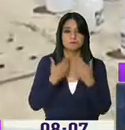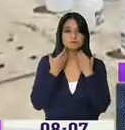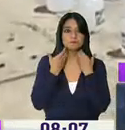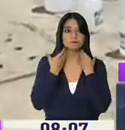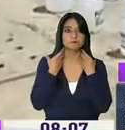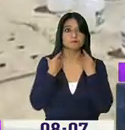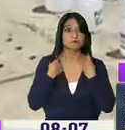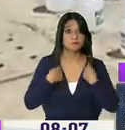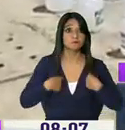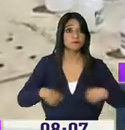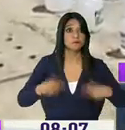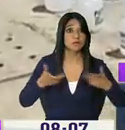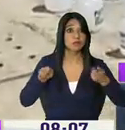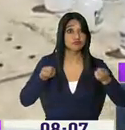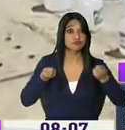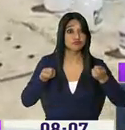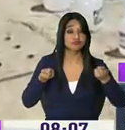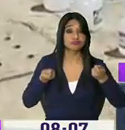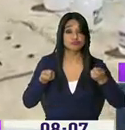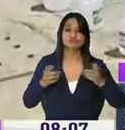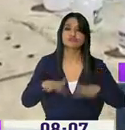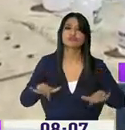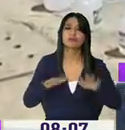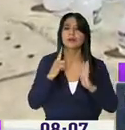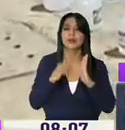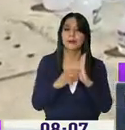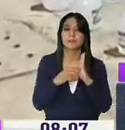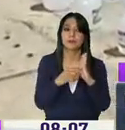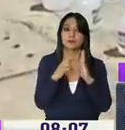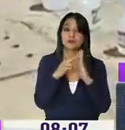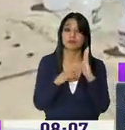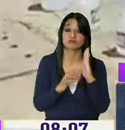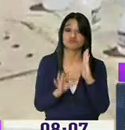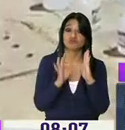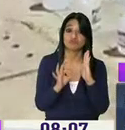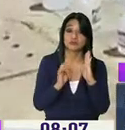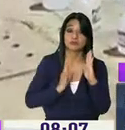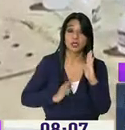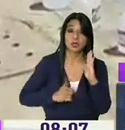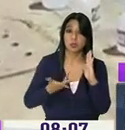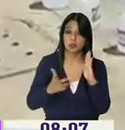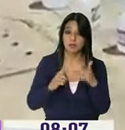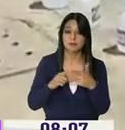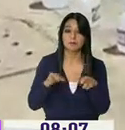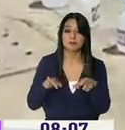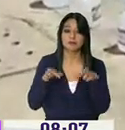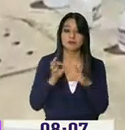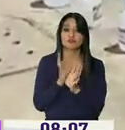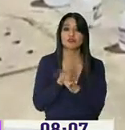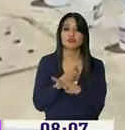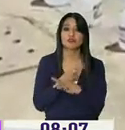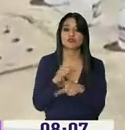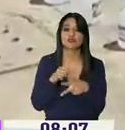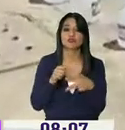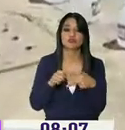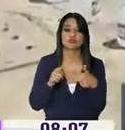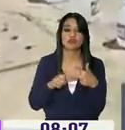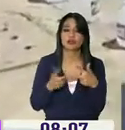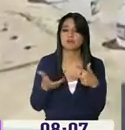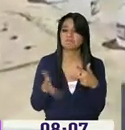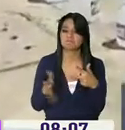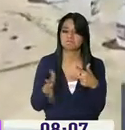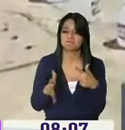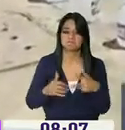y se extendía en un establecimiento sin los debidos permisos de funcionamiento en el establecimiento, así como también se